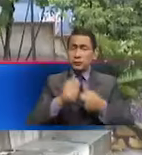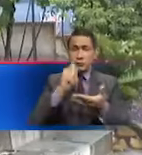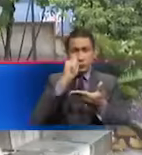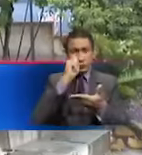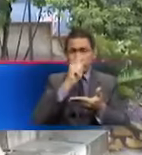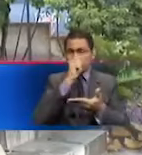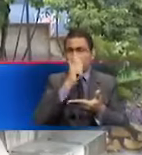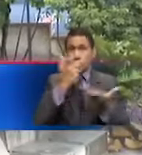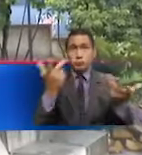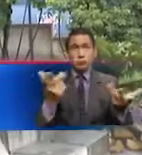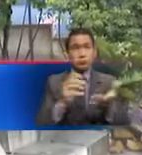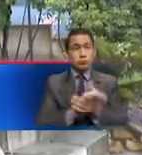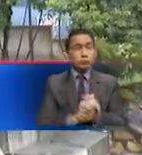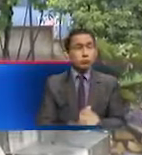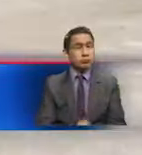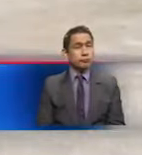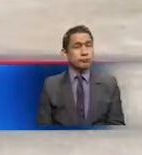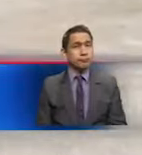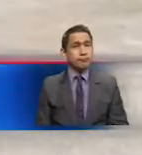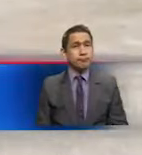por el tema de territorio.